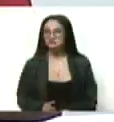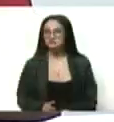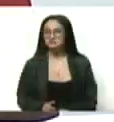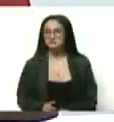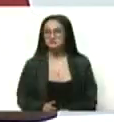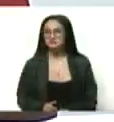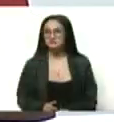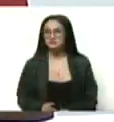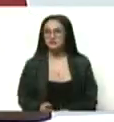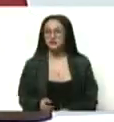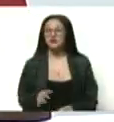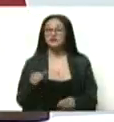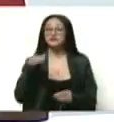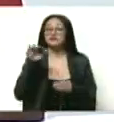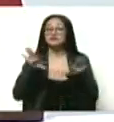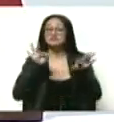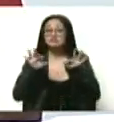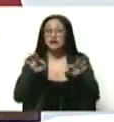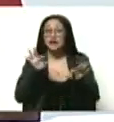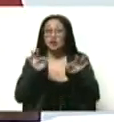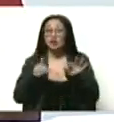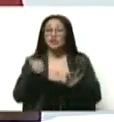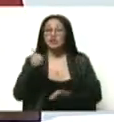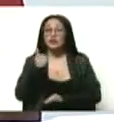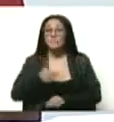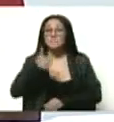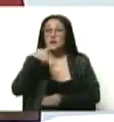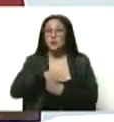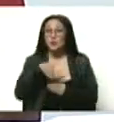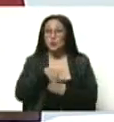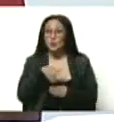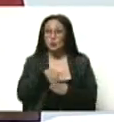seleccionar y escoger los 10 más votados